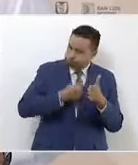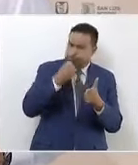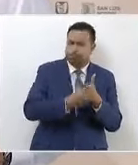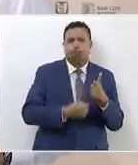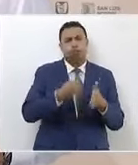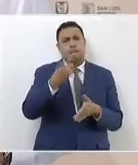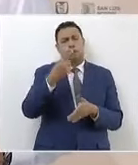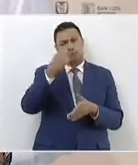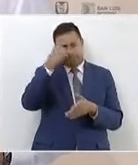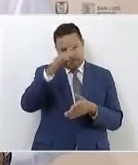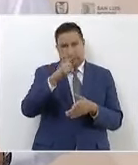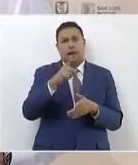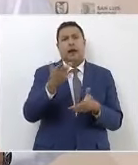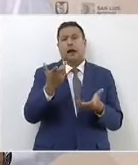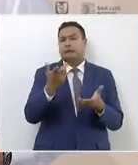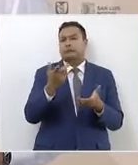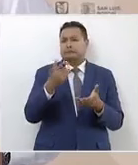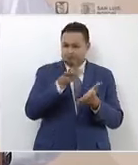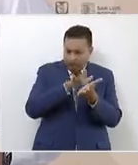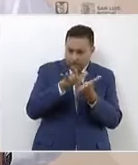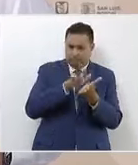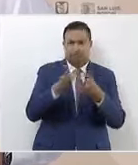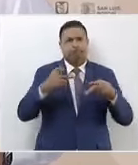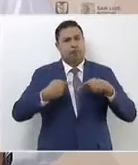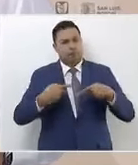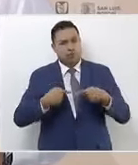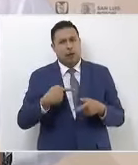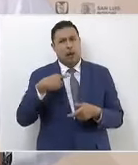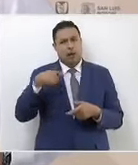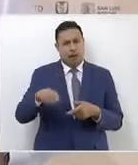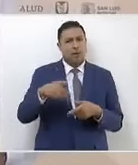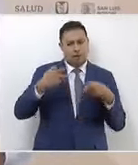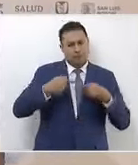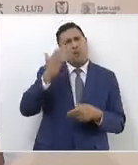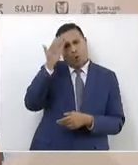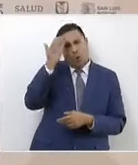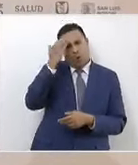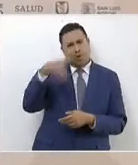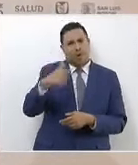la democracia y tenía mucho prestigio. Era un hombre